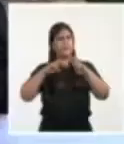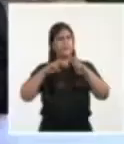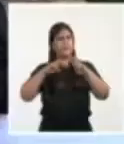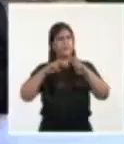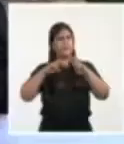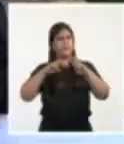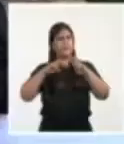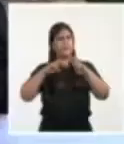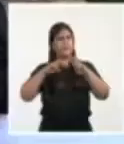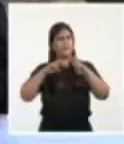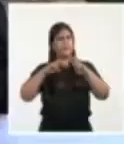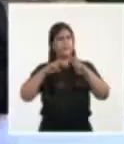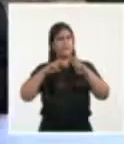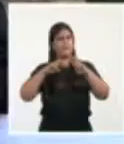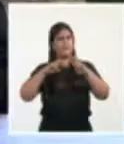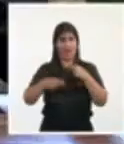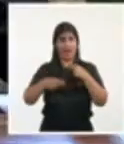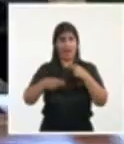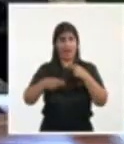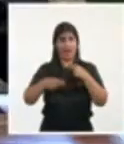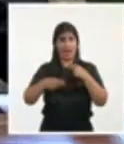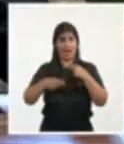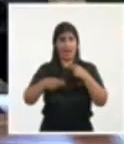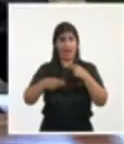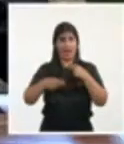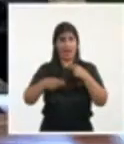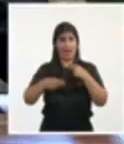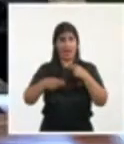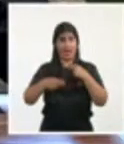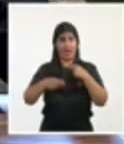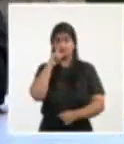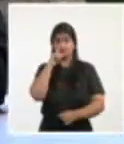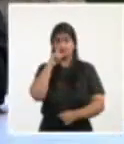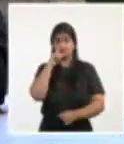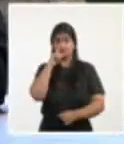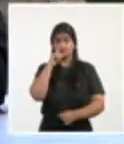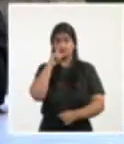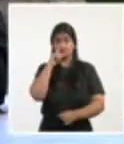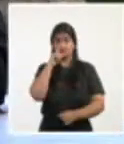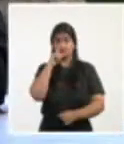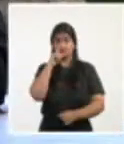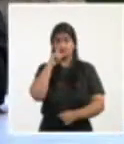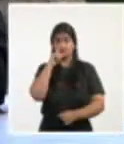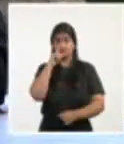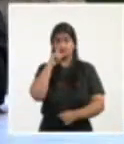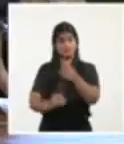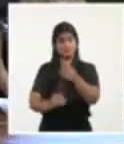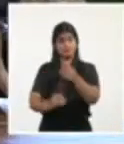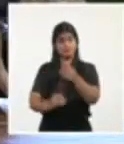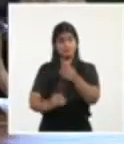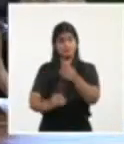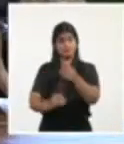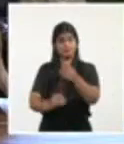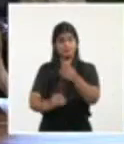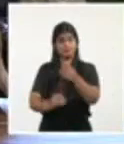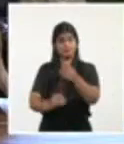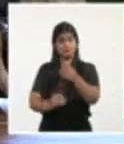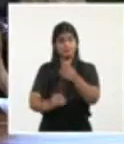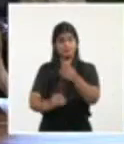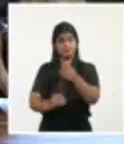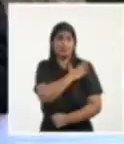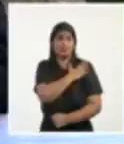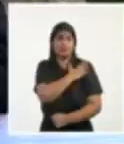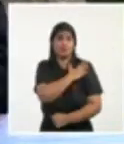dieron positivo. Y un día después, el 12 de marzo, se detecta ya el primer caso de un nacional, de un